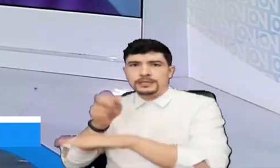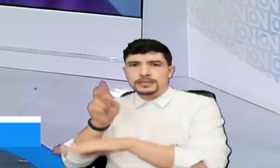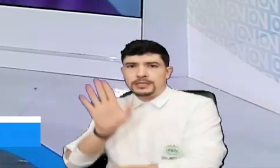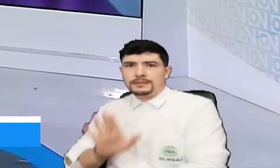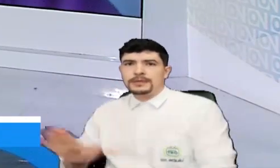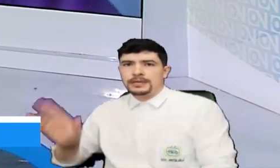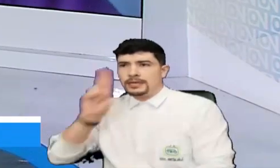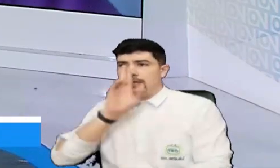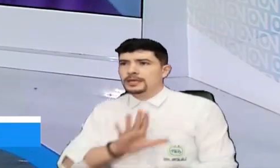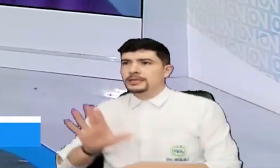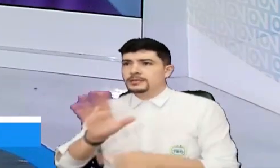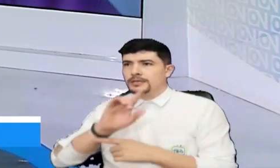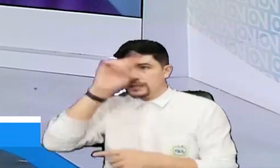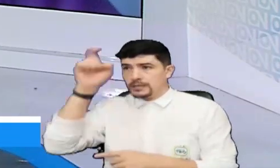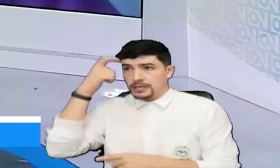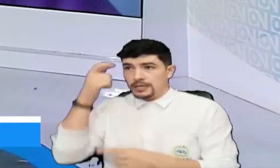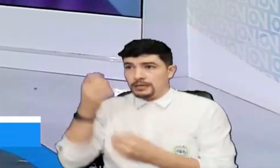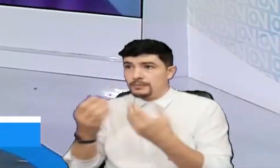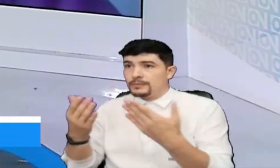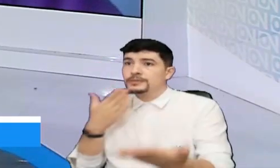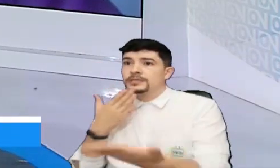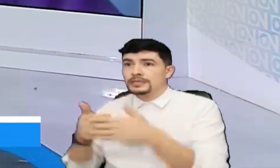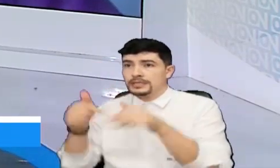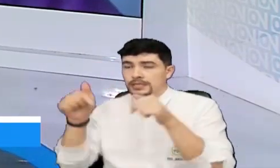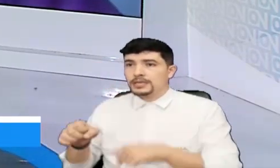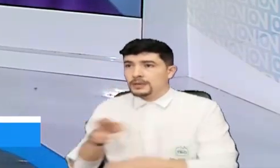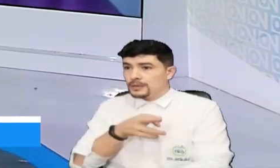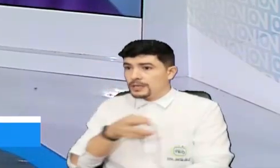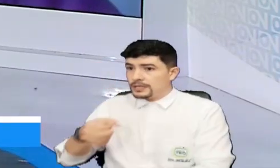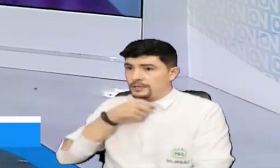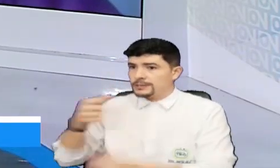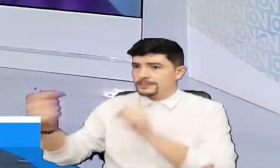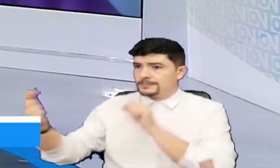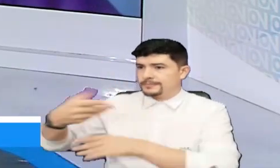gracias por haber estado con nosotros en Oriente Noticias. A ustedes, muchas gracias. Buen día.